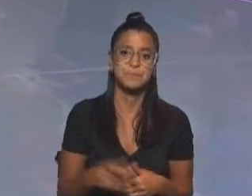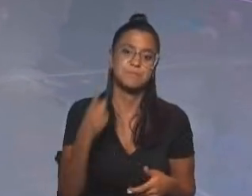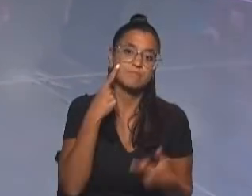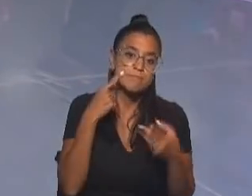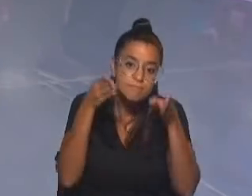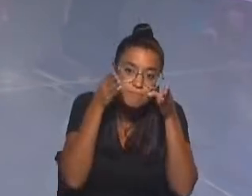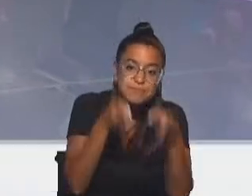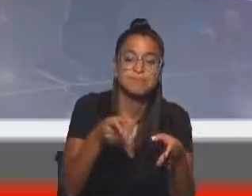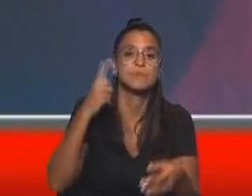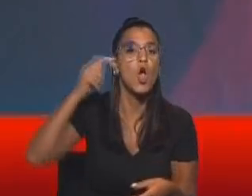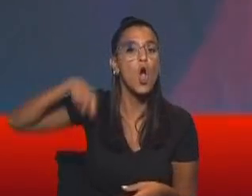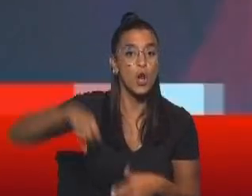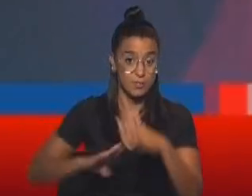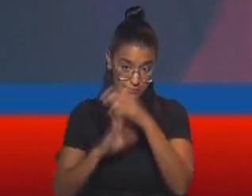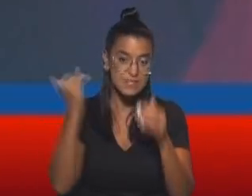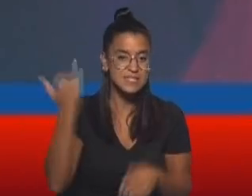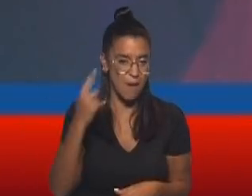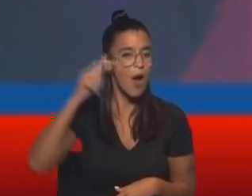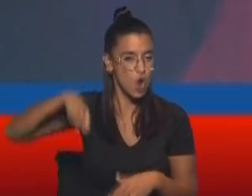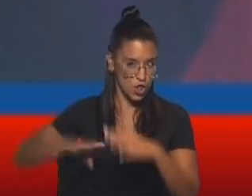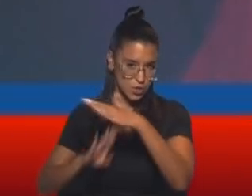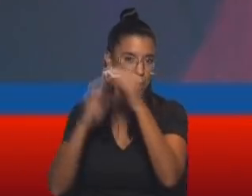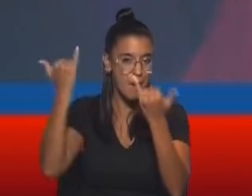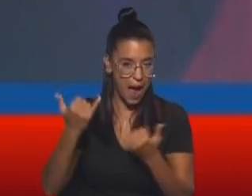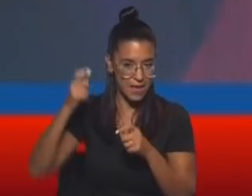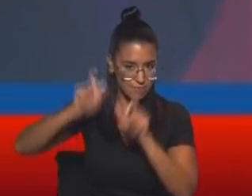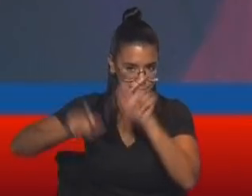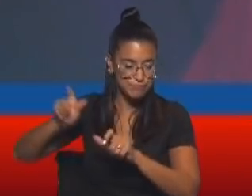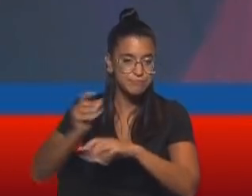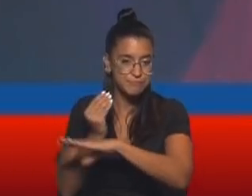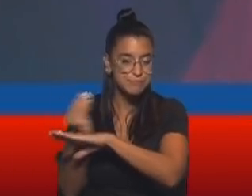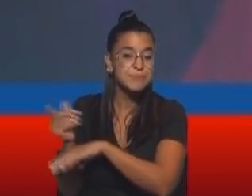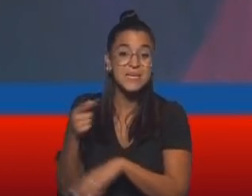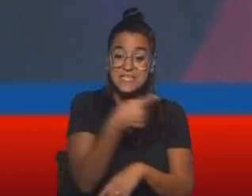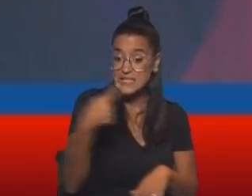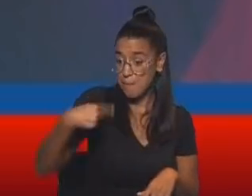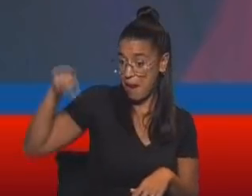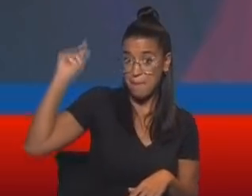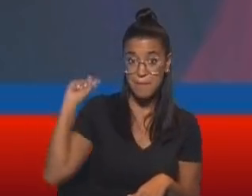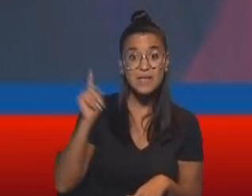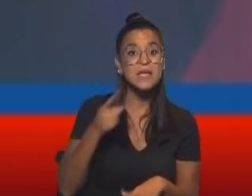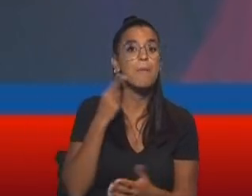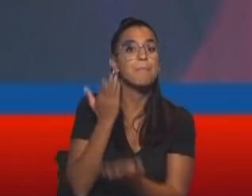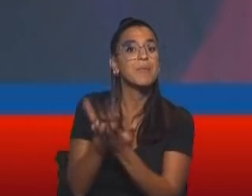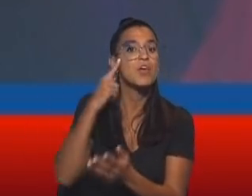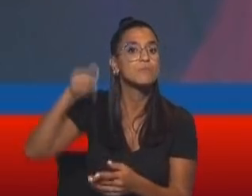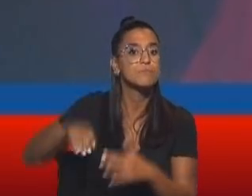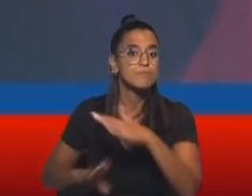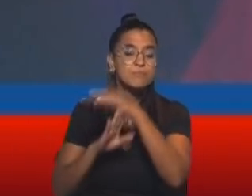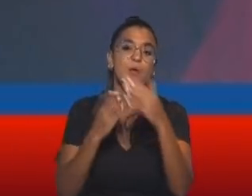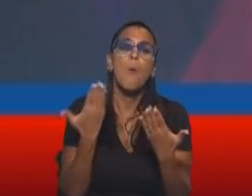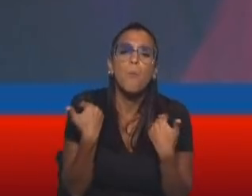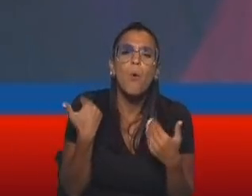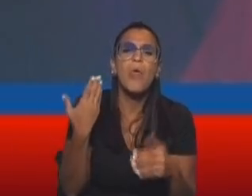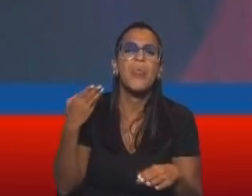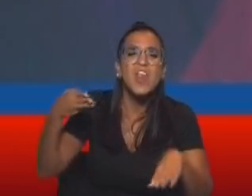la lupa en la Corte. Estaba la Corte Suprema. Ahí hay que arrancar diciendo que la semana pasada había pedido a la Corte Suprema asistir por Zoom. Es